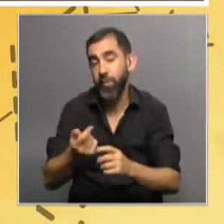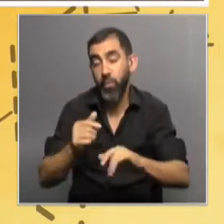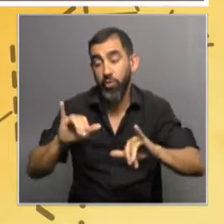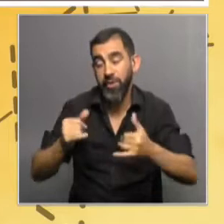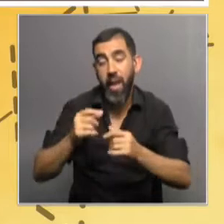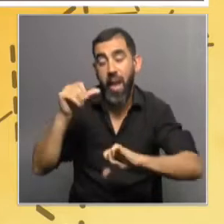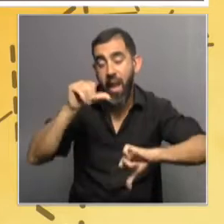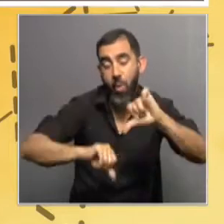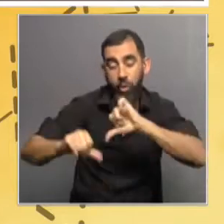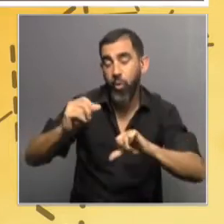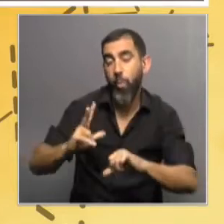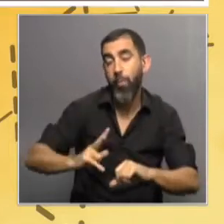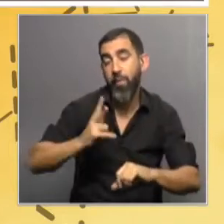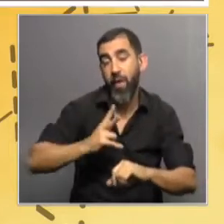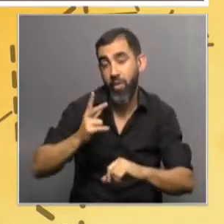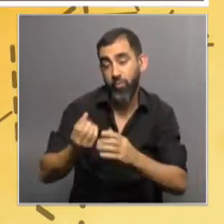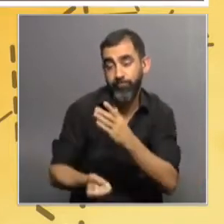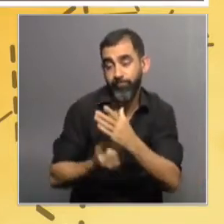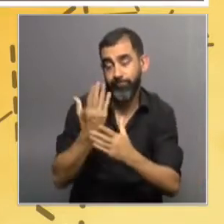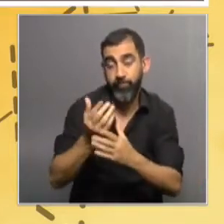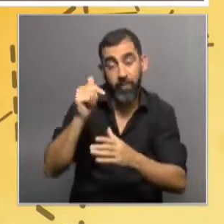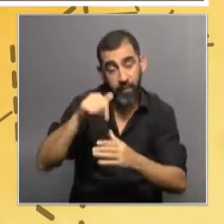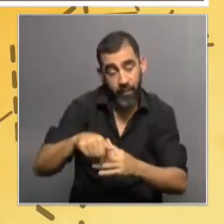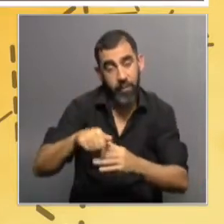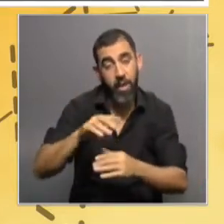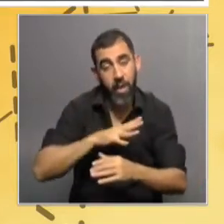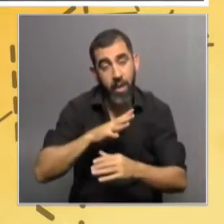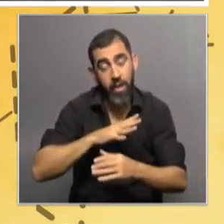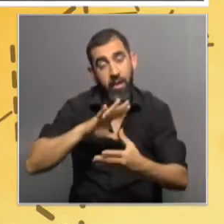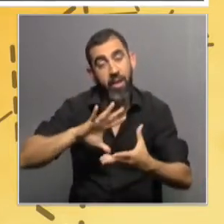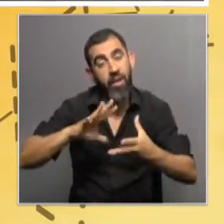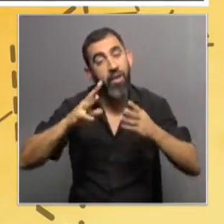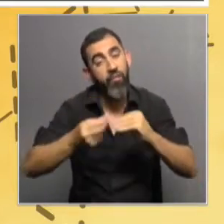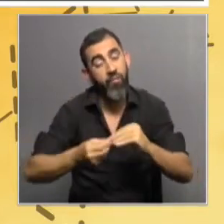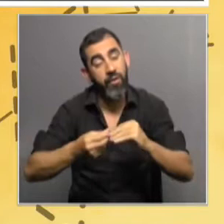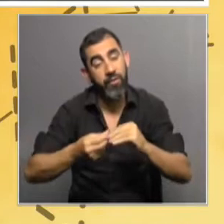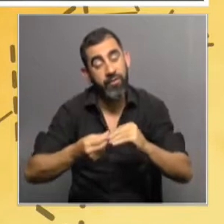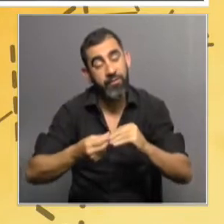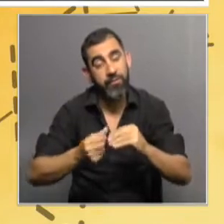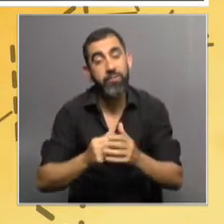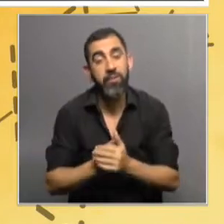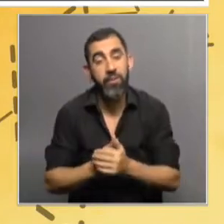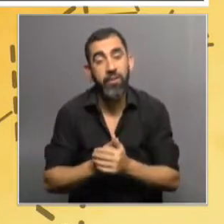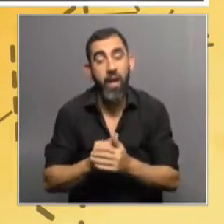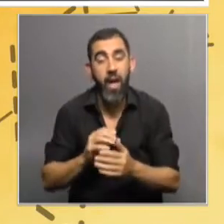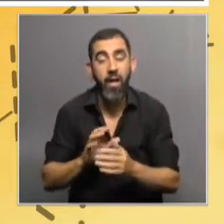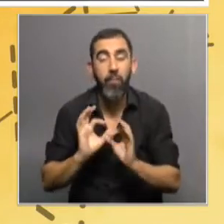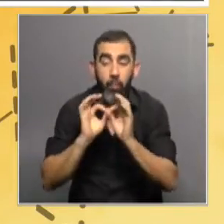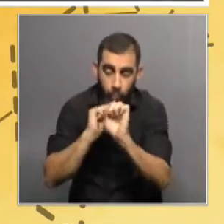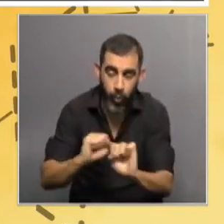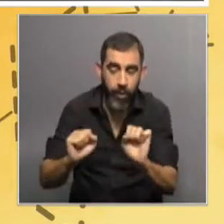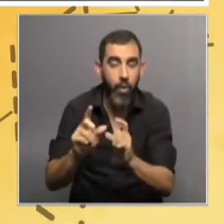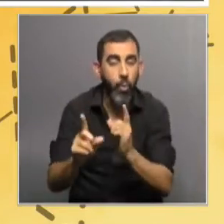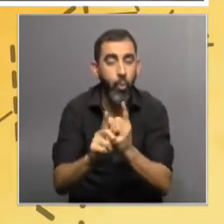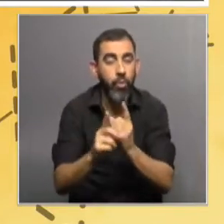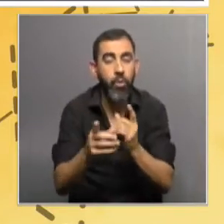en laboratorios privados, ¿no? Y bueno, acá empezamos a transitar el camino que prometimos en este informe que es al alcance del usuario. ¿Qué es lo que